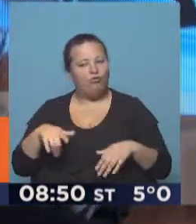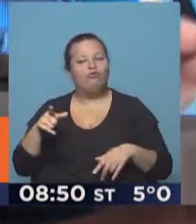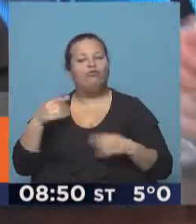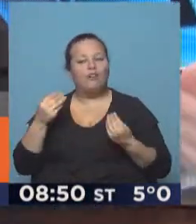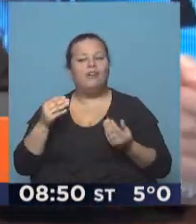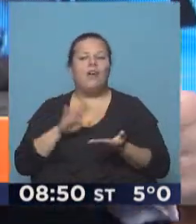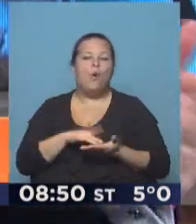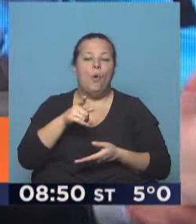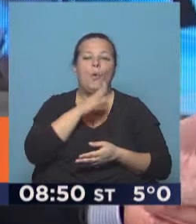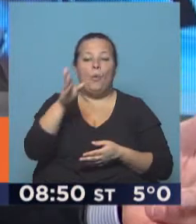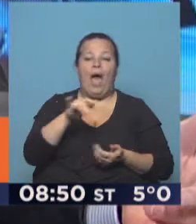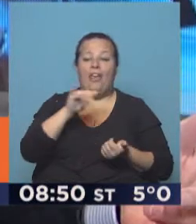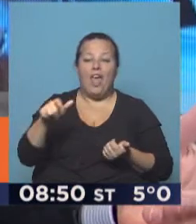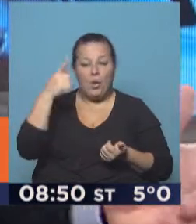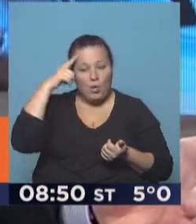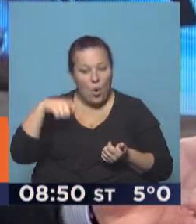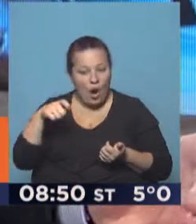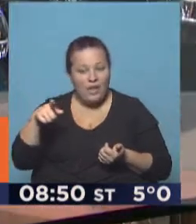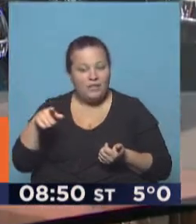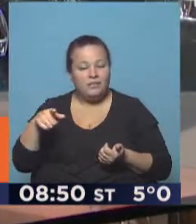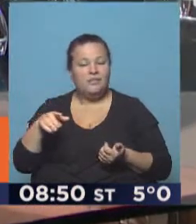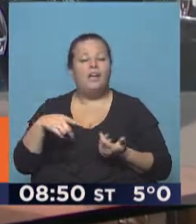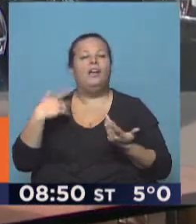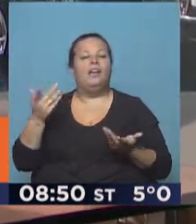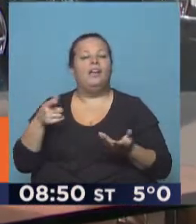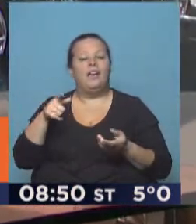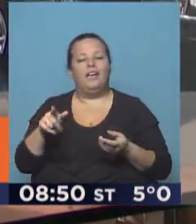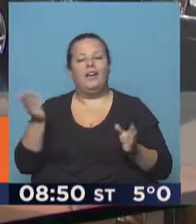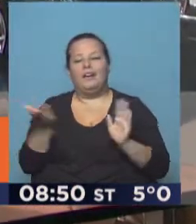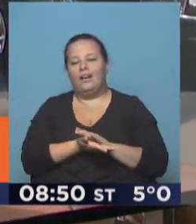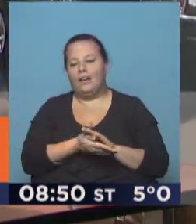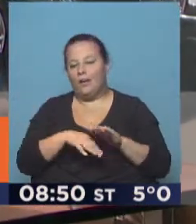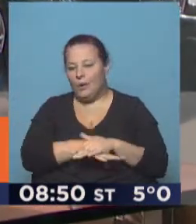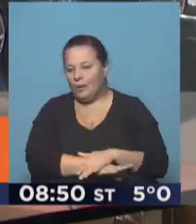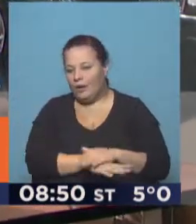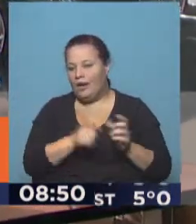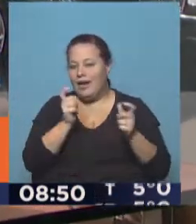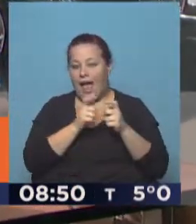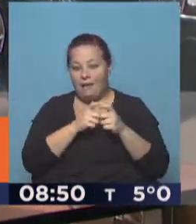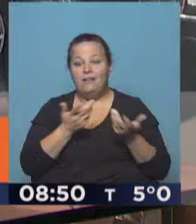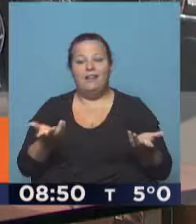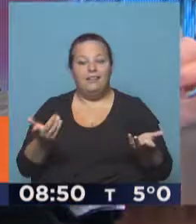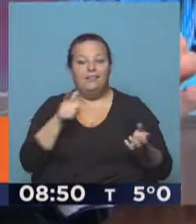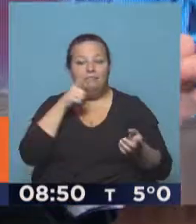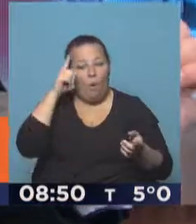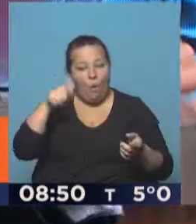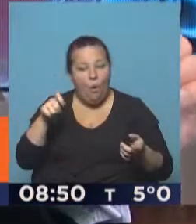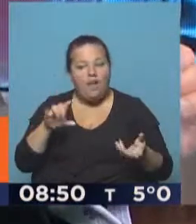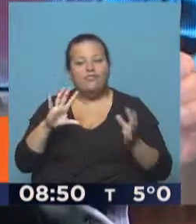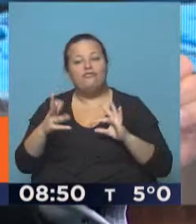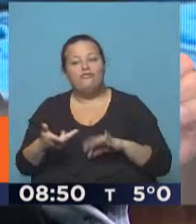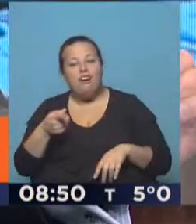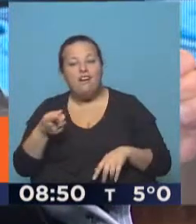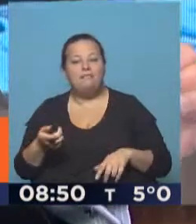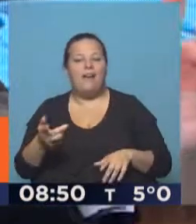lamentablemente el hecho de que uno denunciaba a un juez y eso se archivaban, ¿no es cierto?, las carpetas, y entonces uno lo tenía al juez de alguna